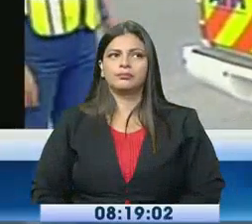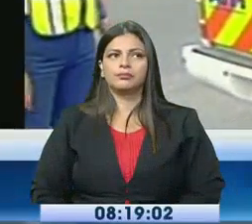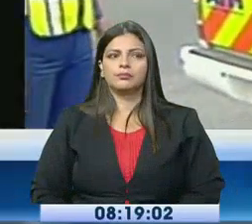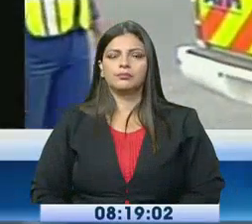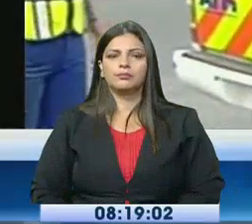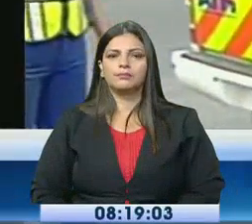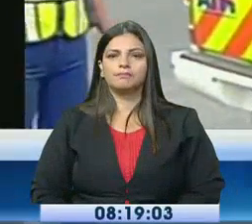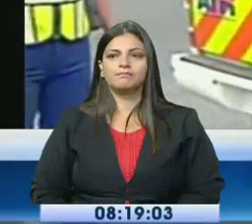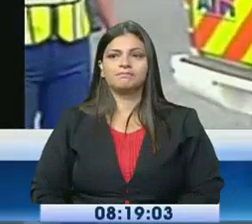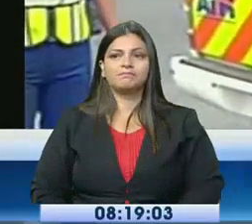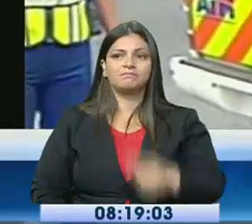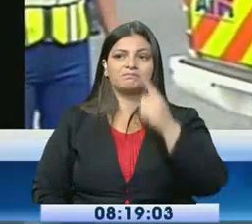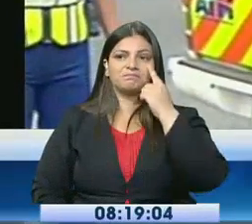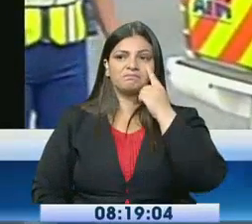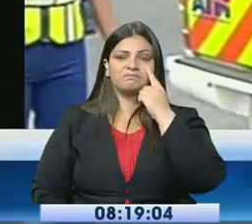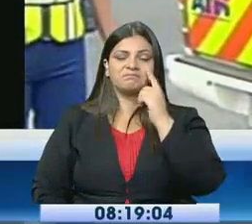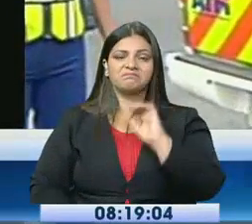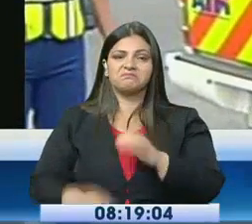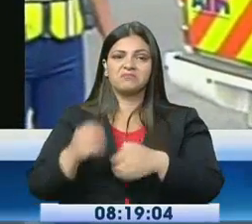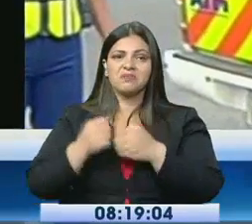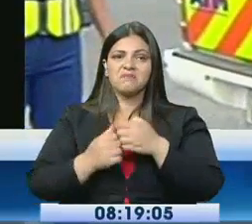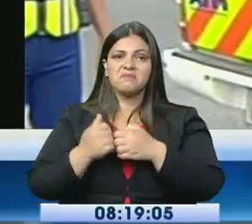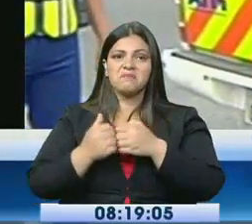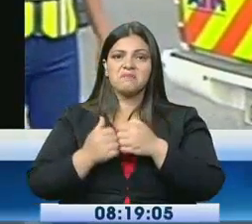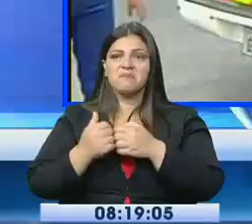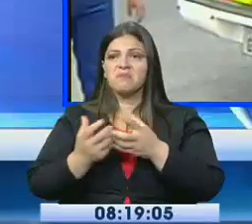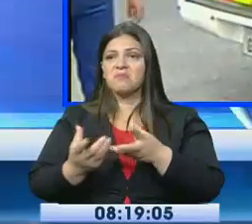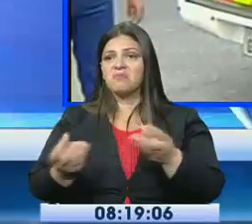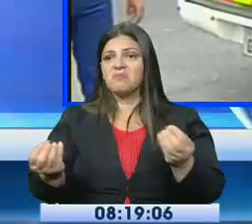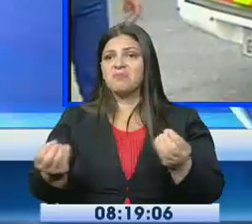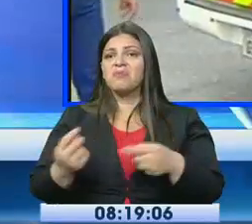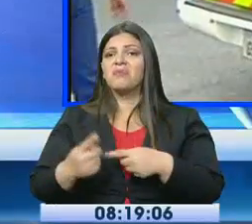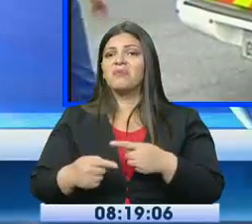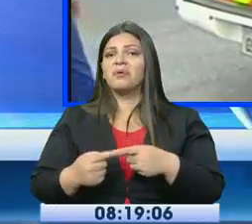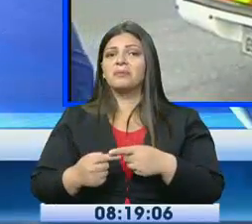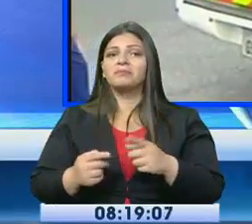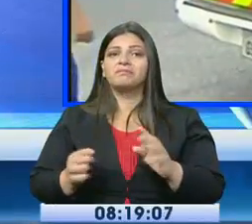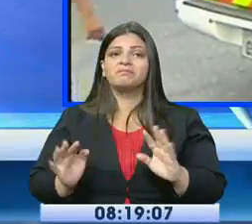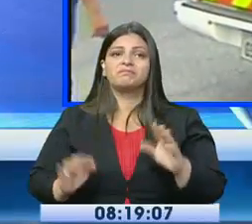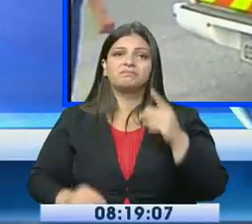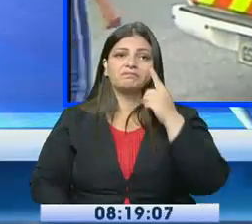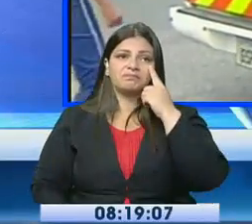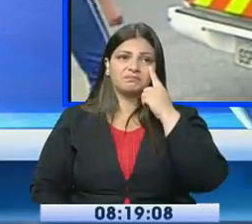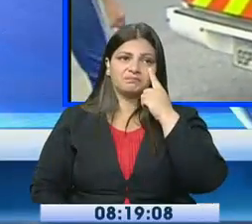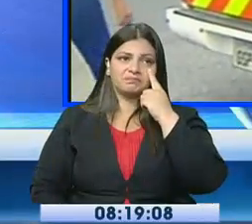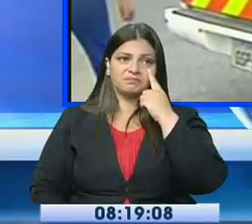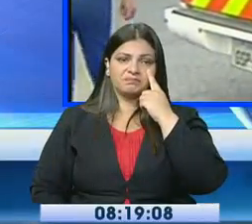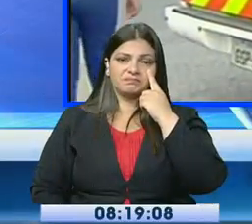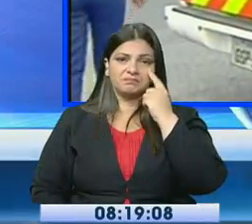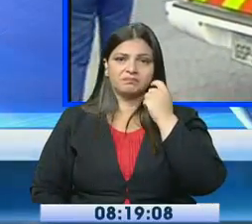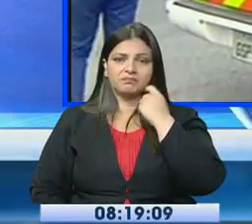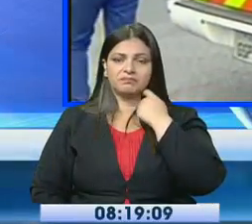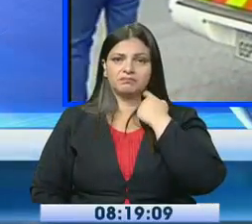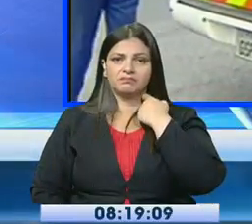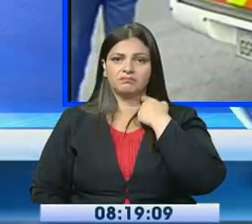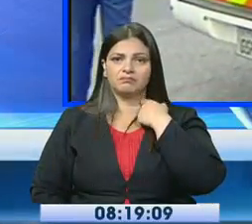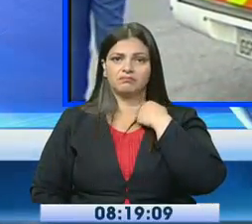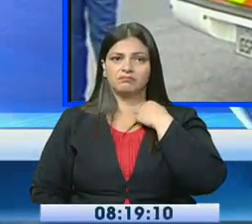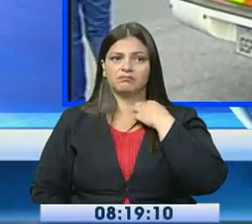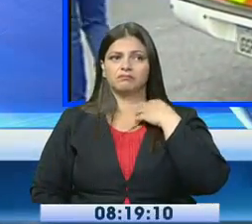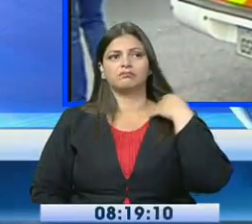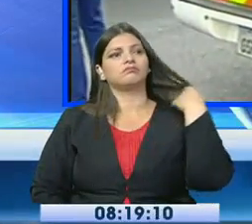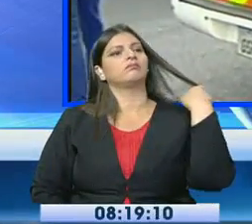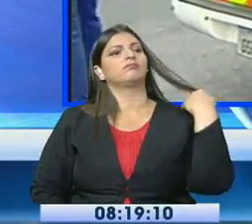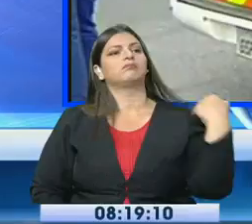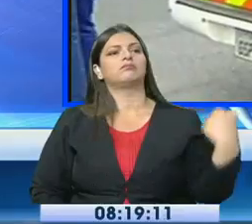acabar. Ojalá que algún día puedan trabajar legalmente y ordenadamente en este sector los conductores de tricimotos. Enrique y Roselena, buenos días.